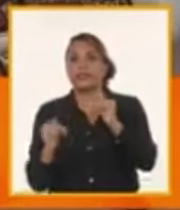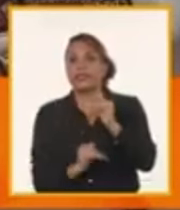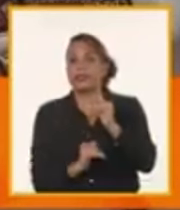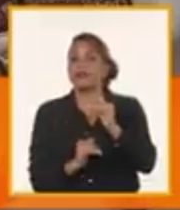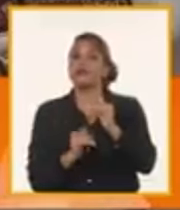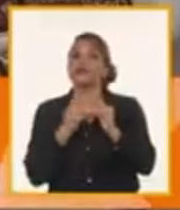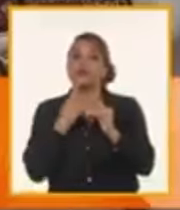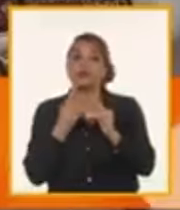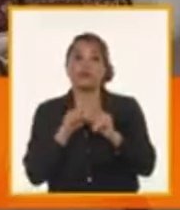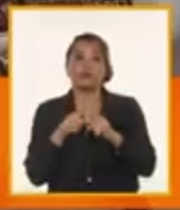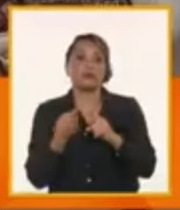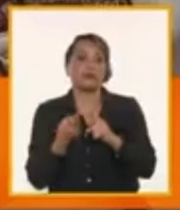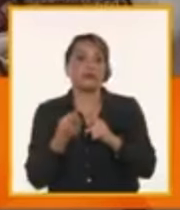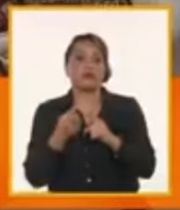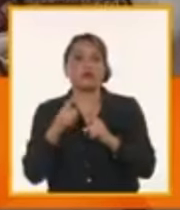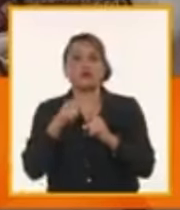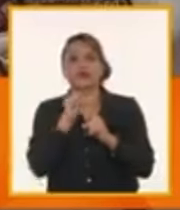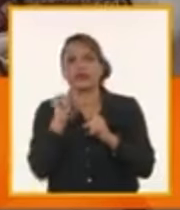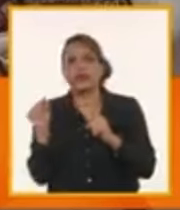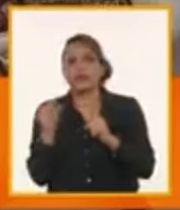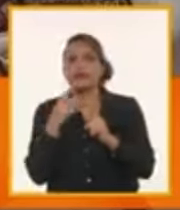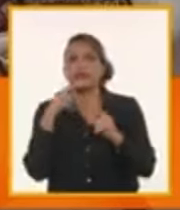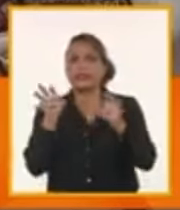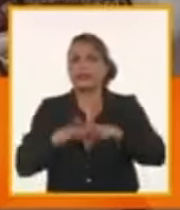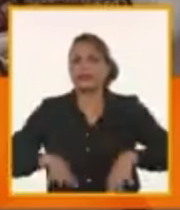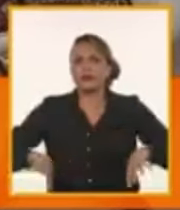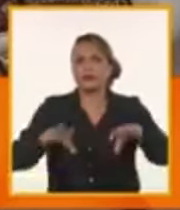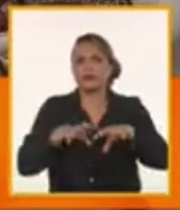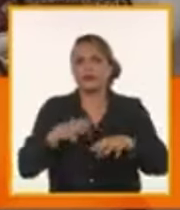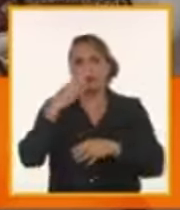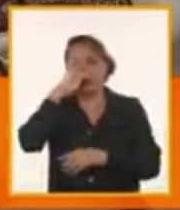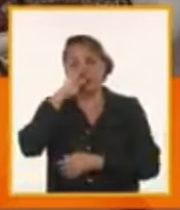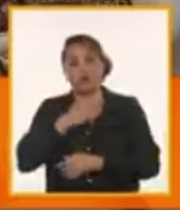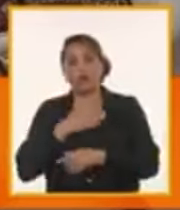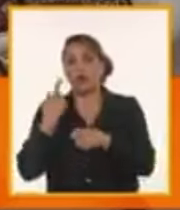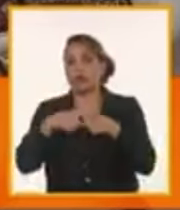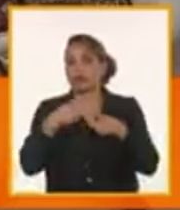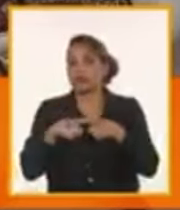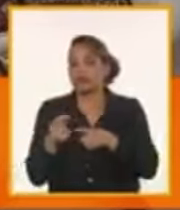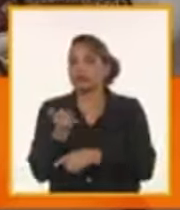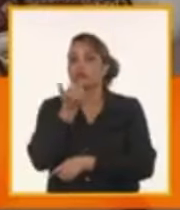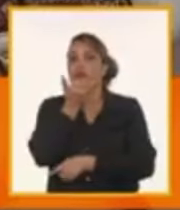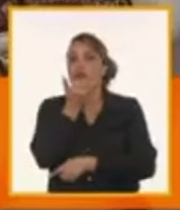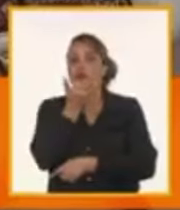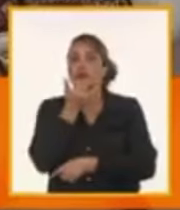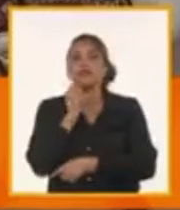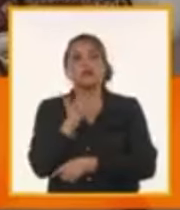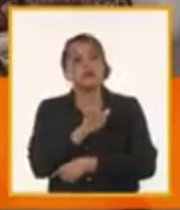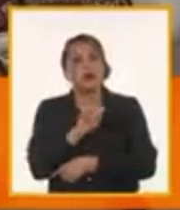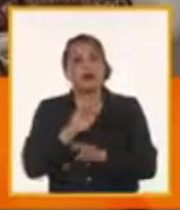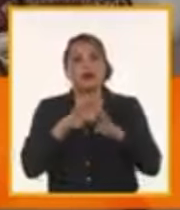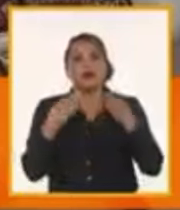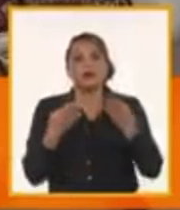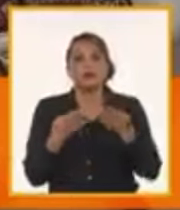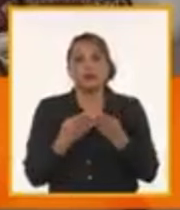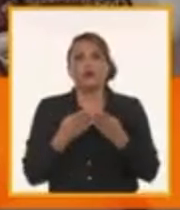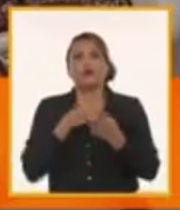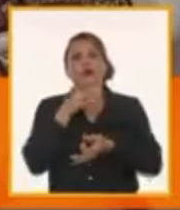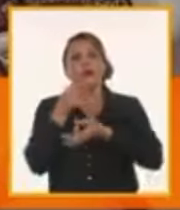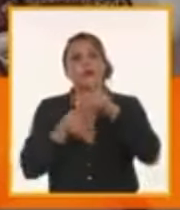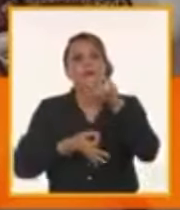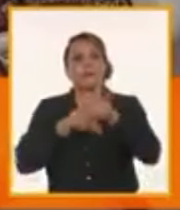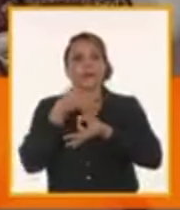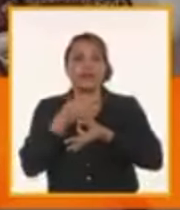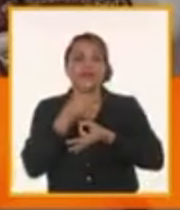disminución por temas demográficos y otros temas que tú sabes que nos afectan desde el punto de vista socioeconómico y todo eso eh vamos a decir